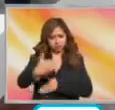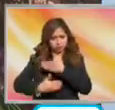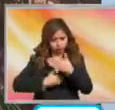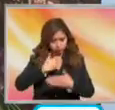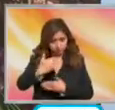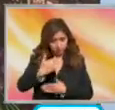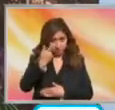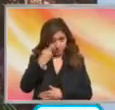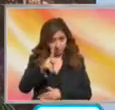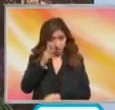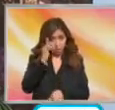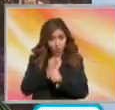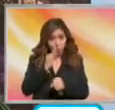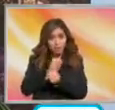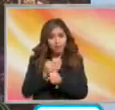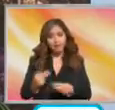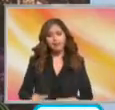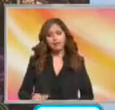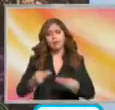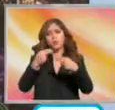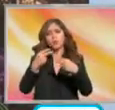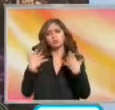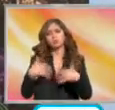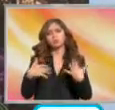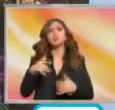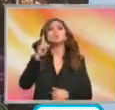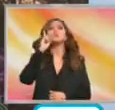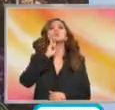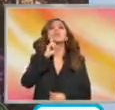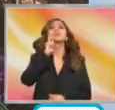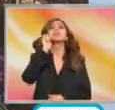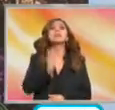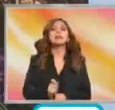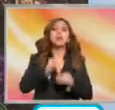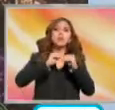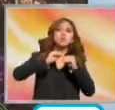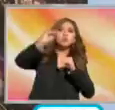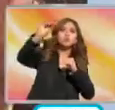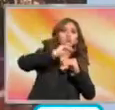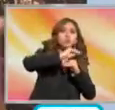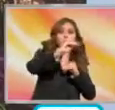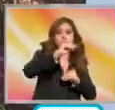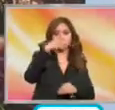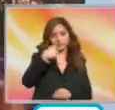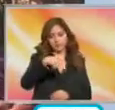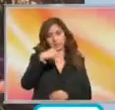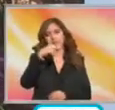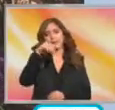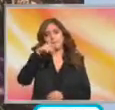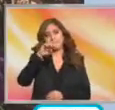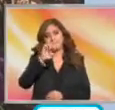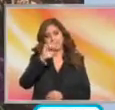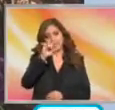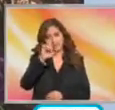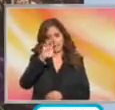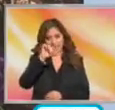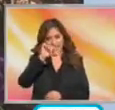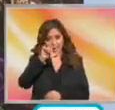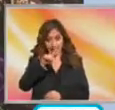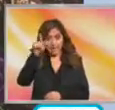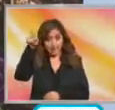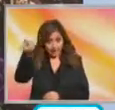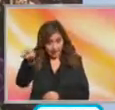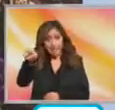actualidad, tiene un súper negocio. Ella es distribuidora de mezcal. Ella distribuye mezcal, ella es oaxaqueña, su familia es